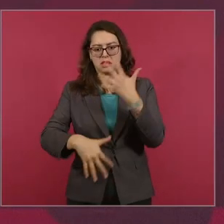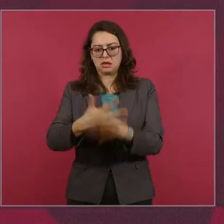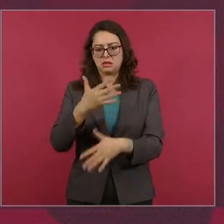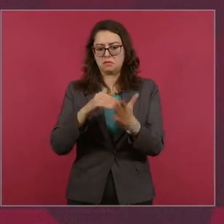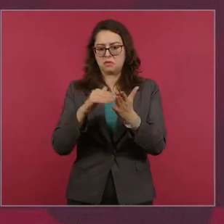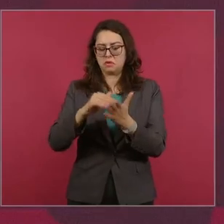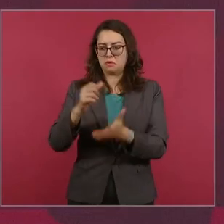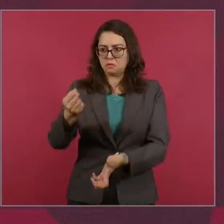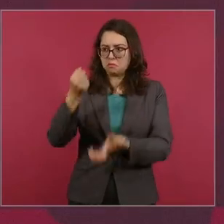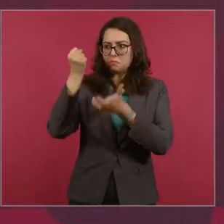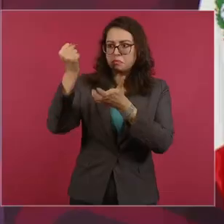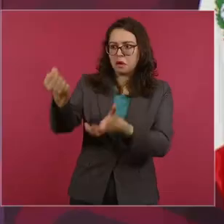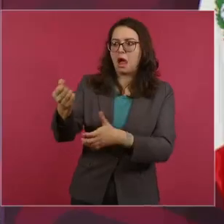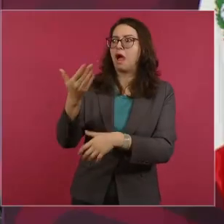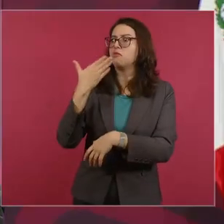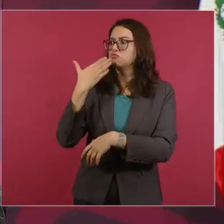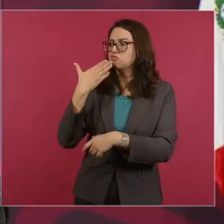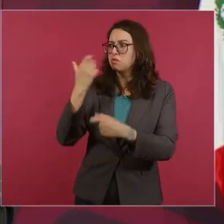pero